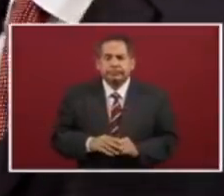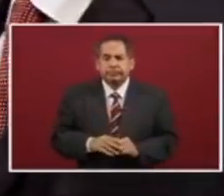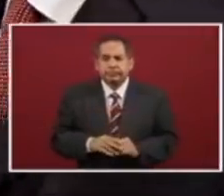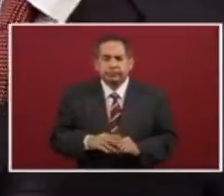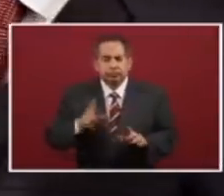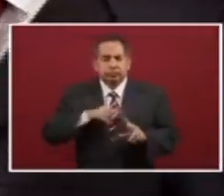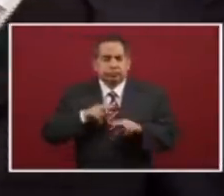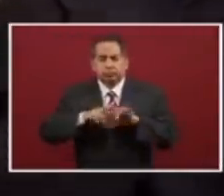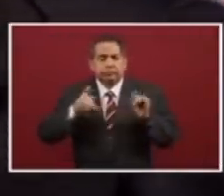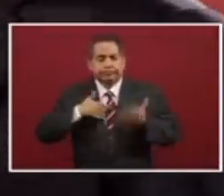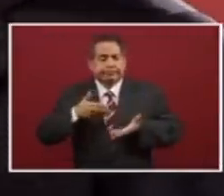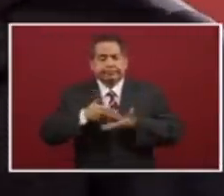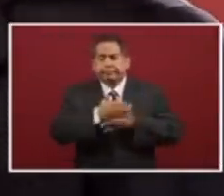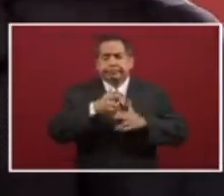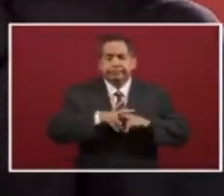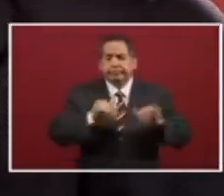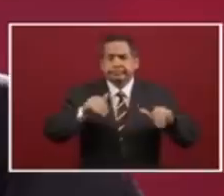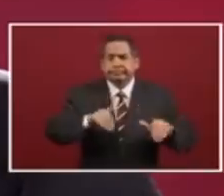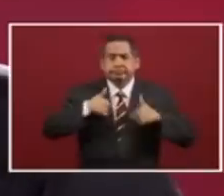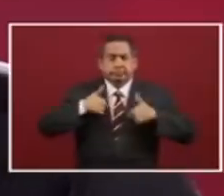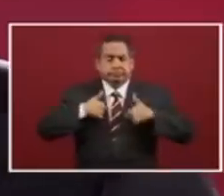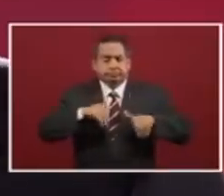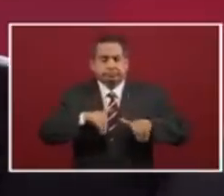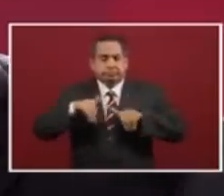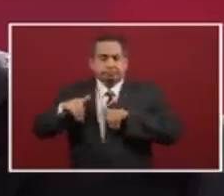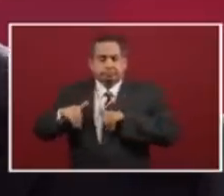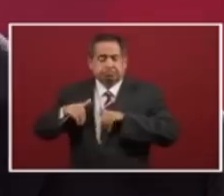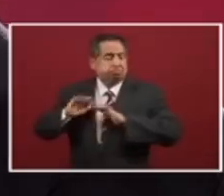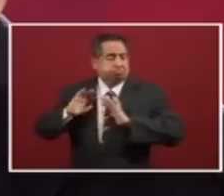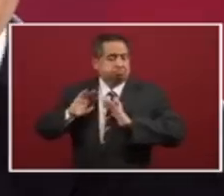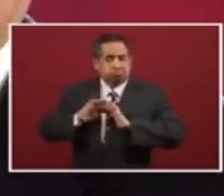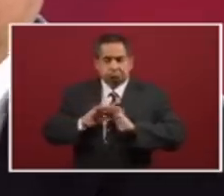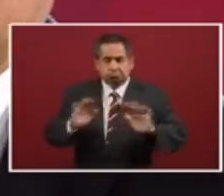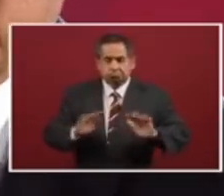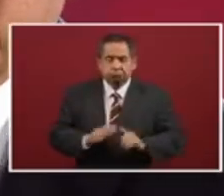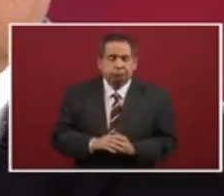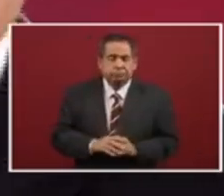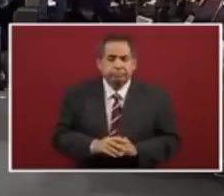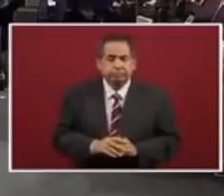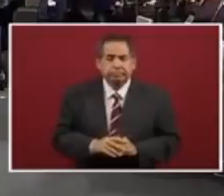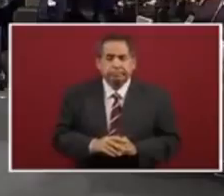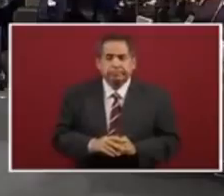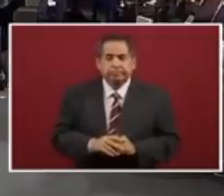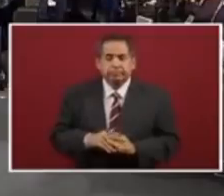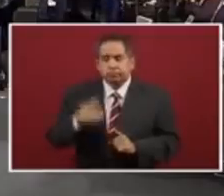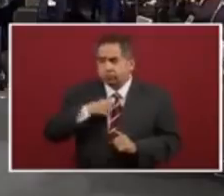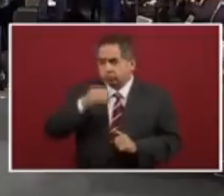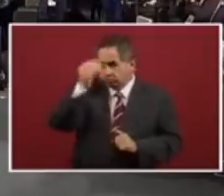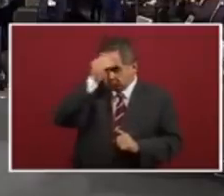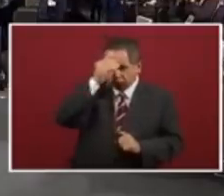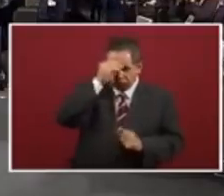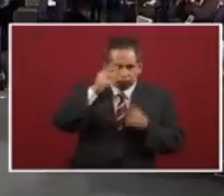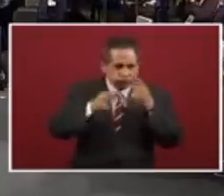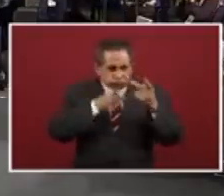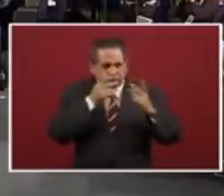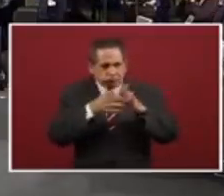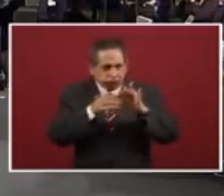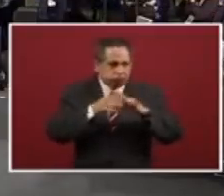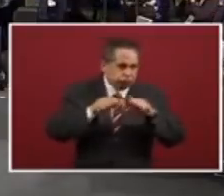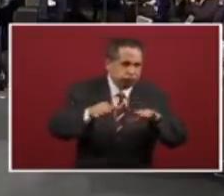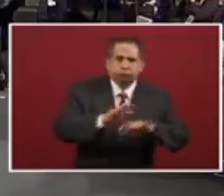metí este ah opinar en